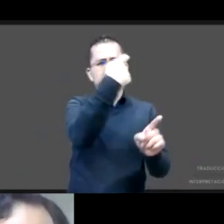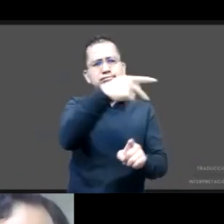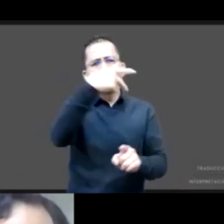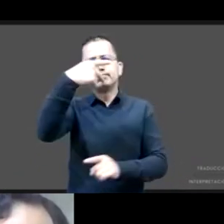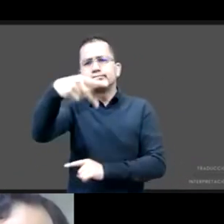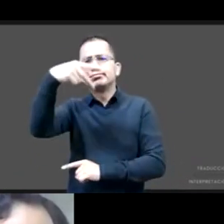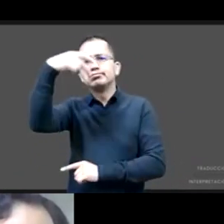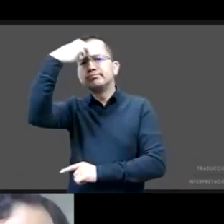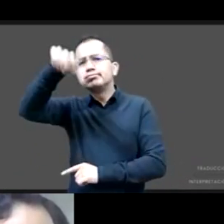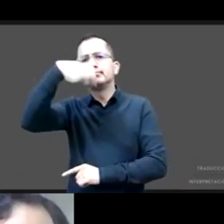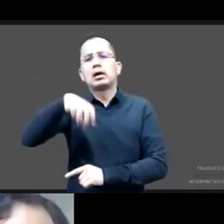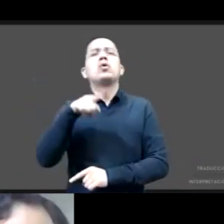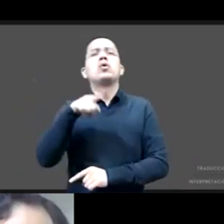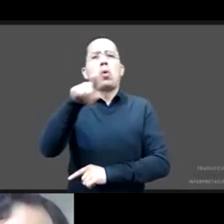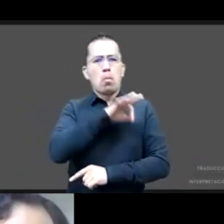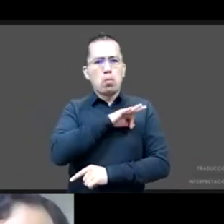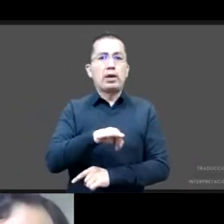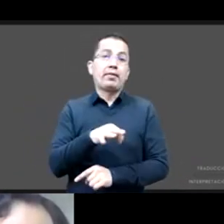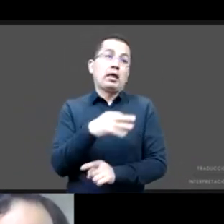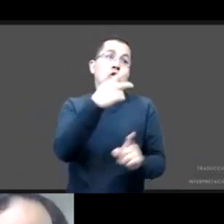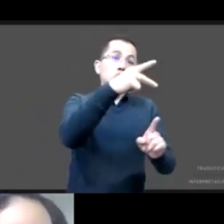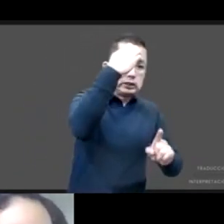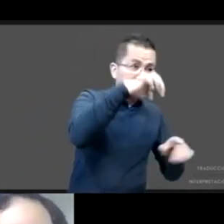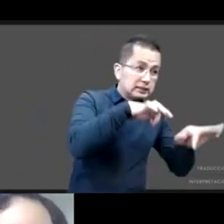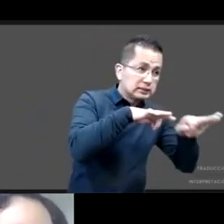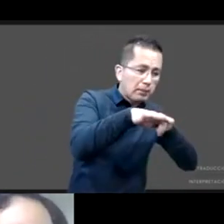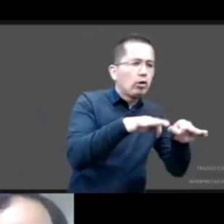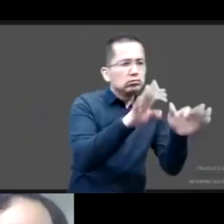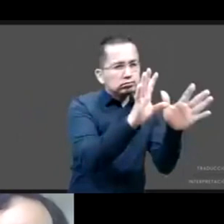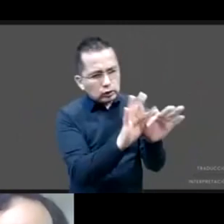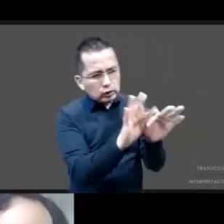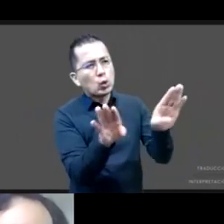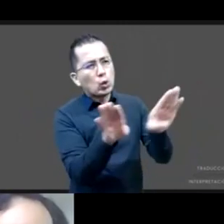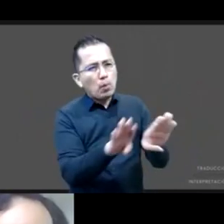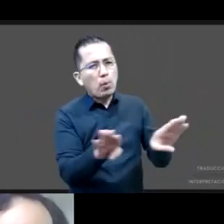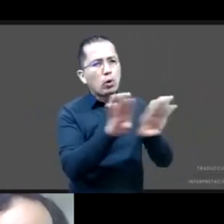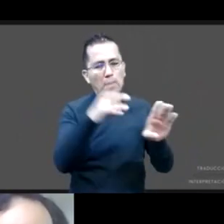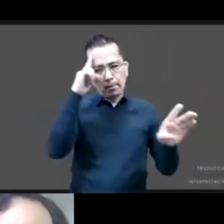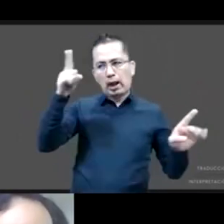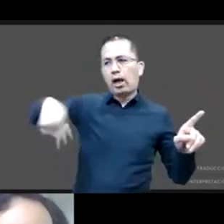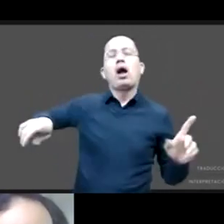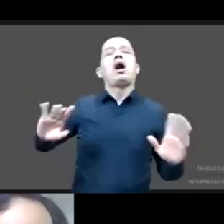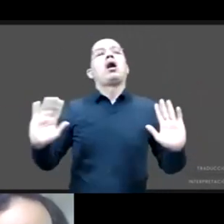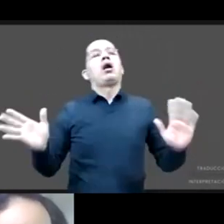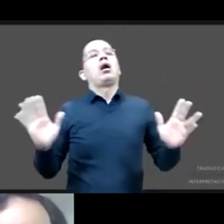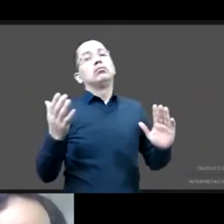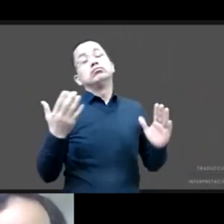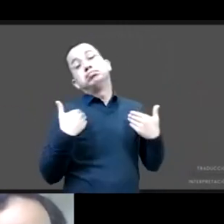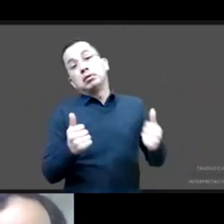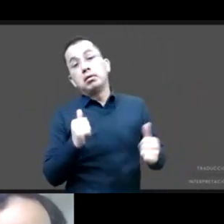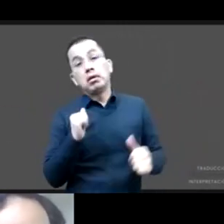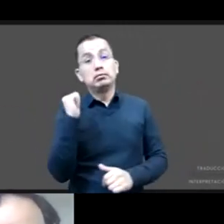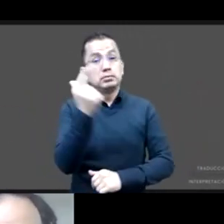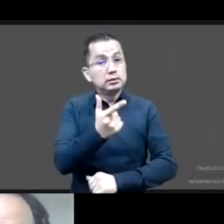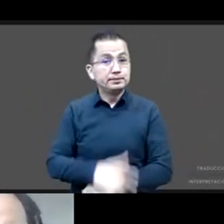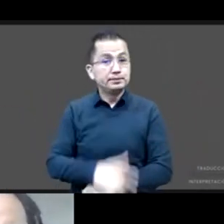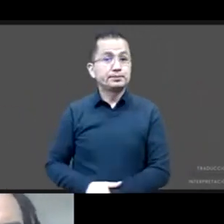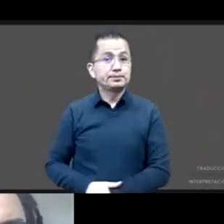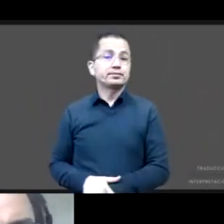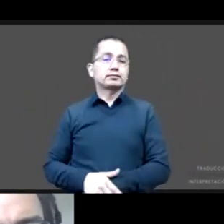circunstancias muchas de estas preguntas acuciantes entonces en este segundo espacio de